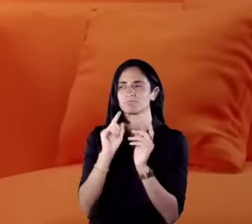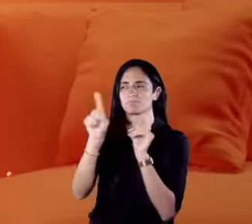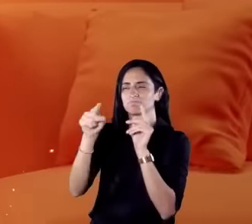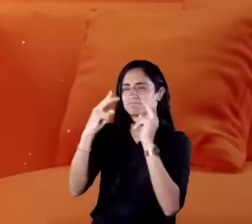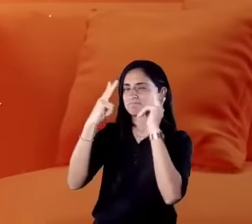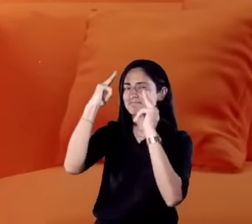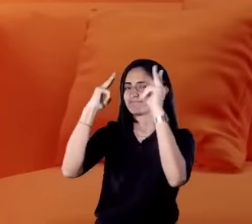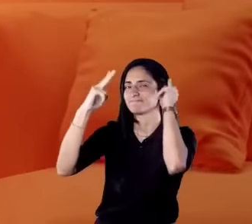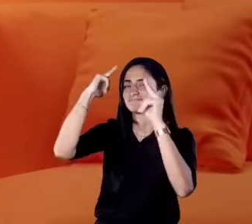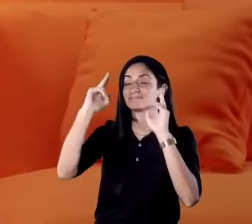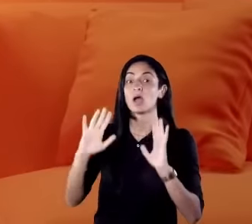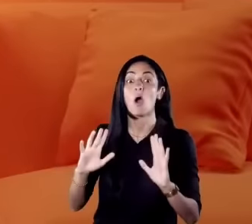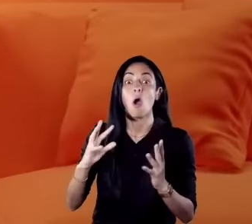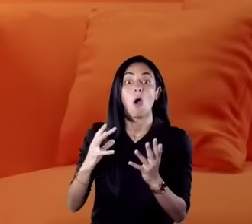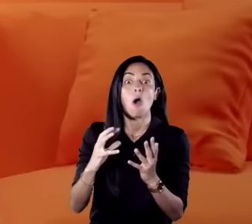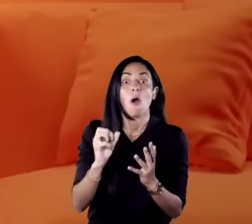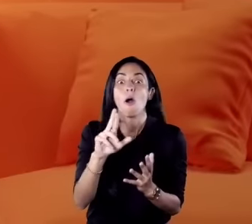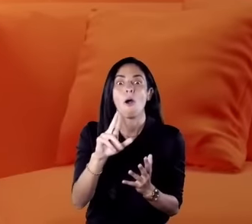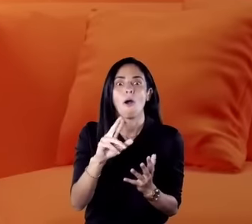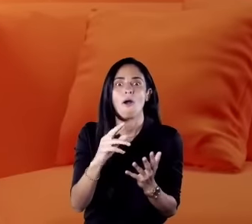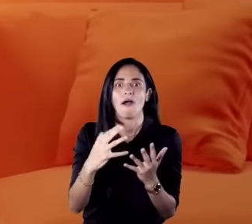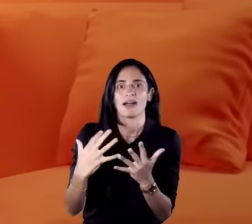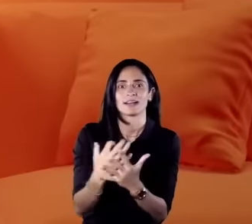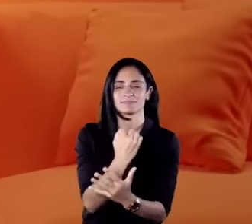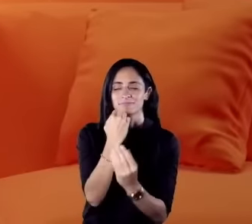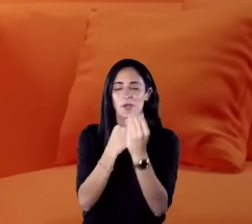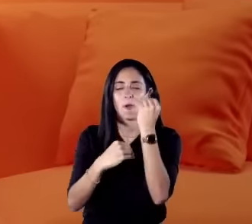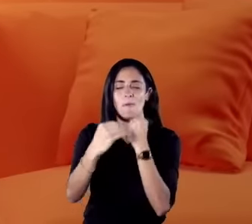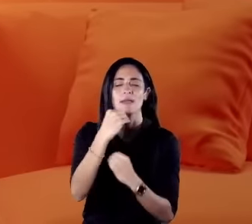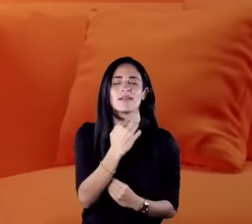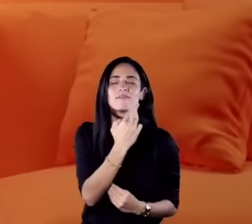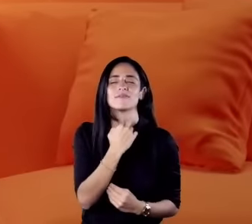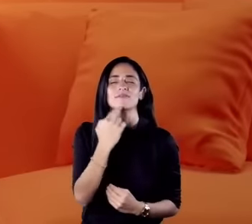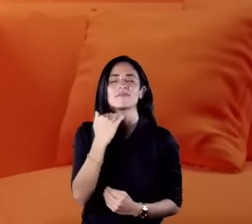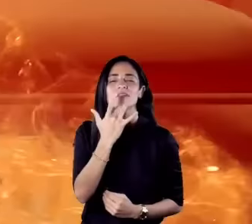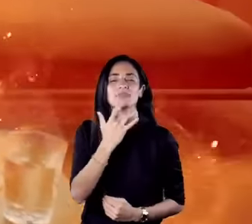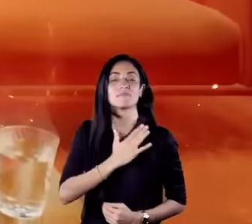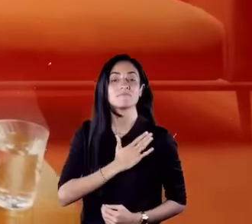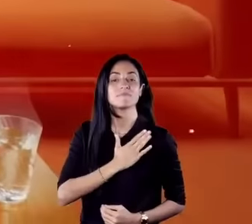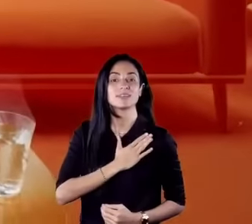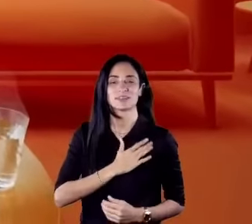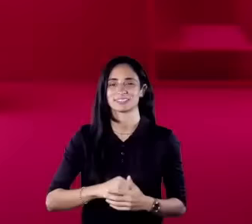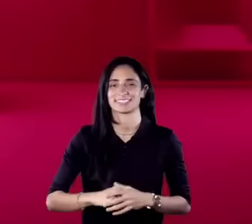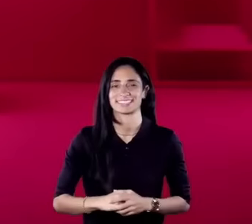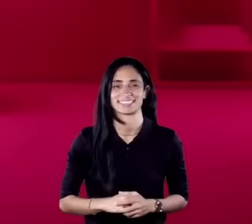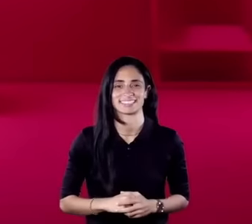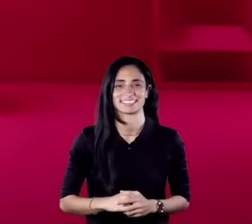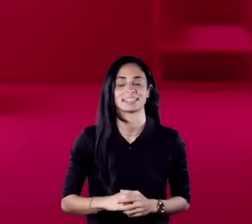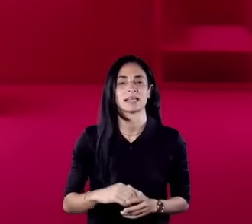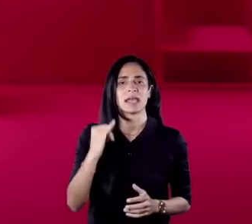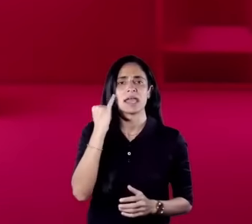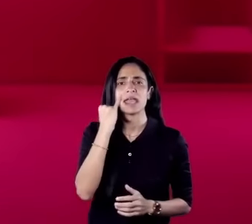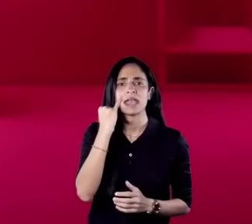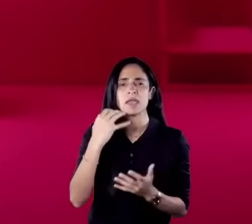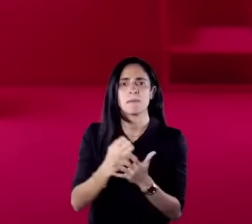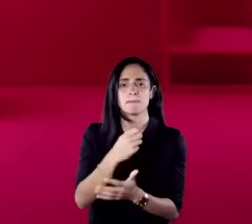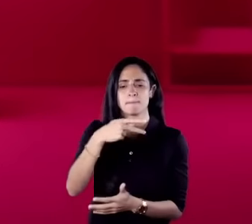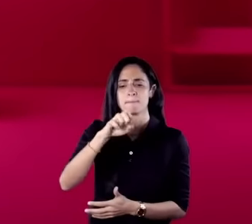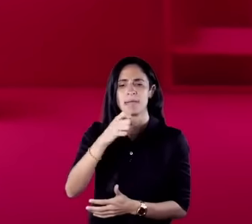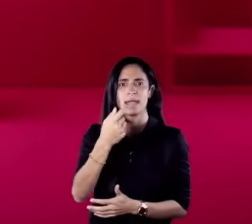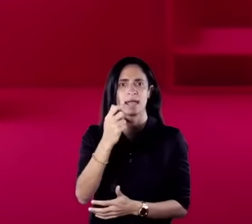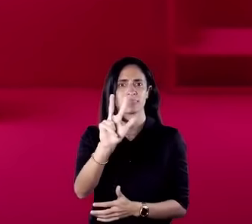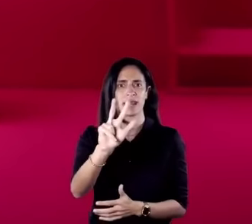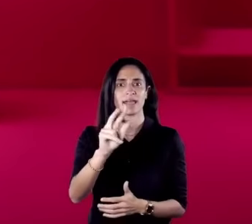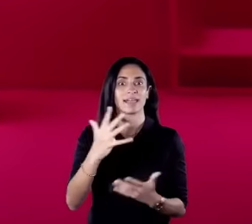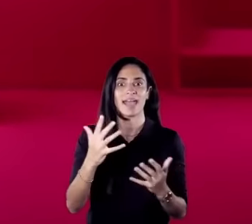Beauty. O mejor, me voy a mi restaurante favorito. ¿Qué yo haría si me pego en el Pega 3?